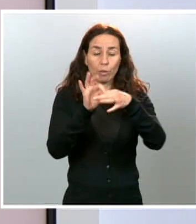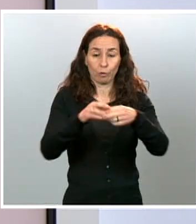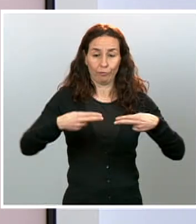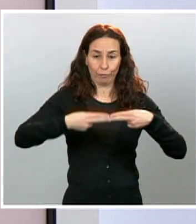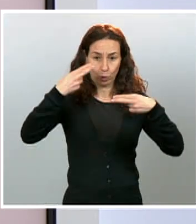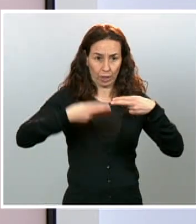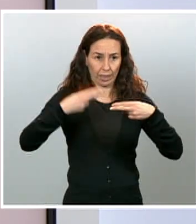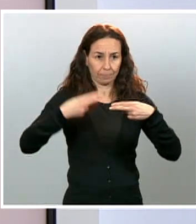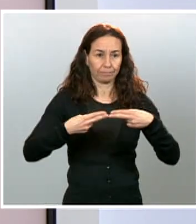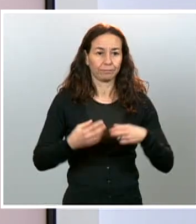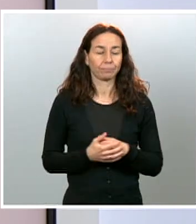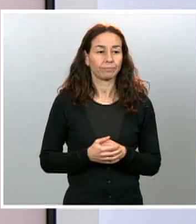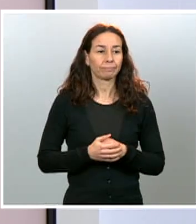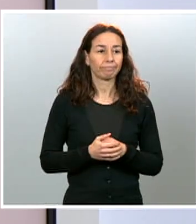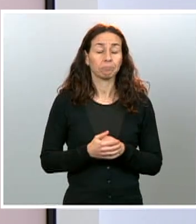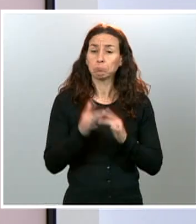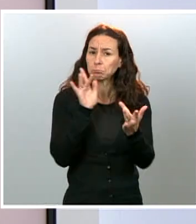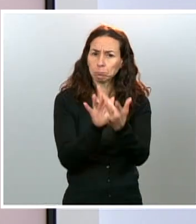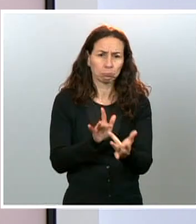permanente leal